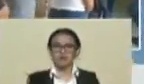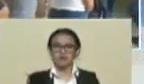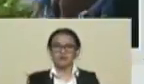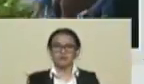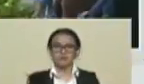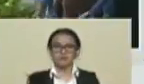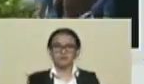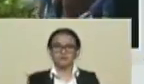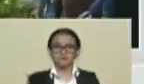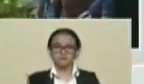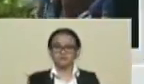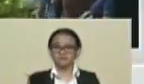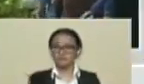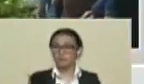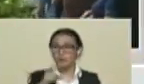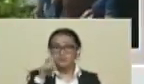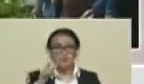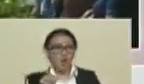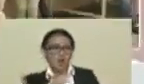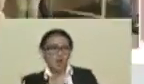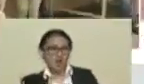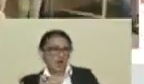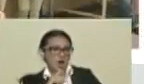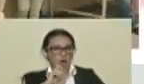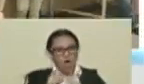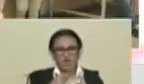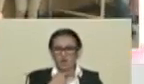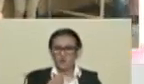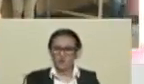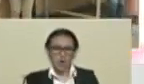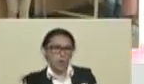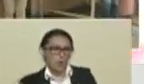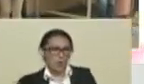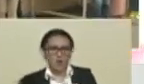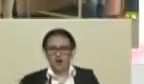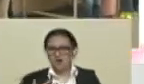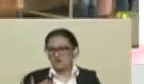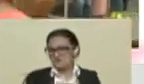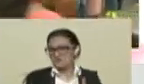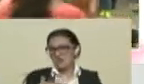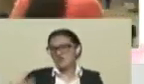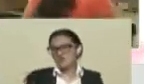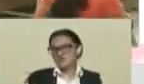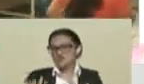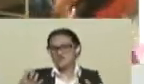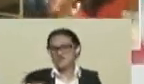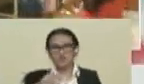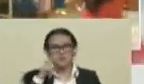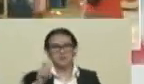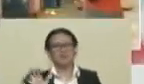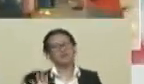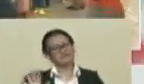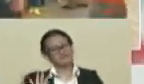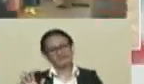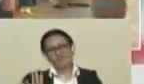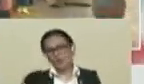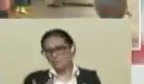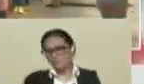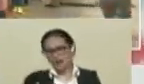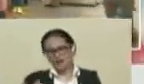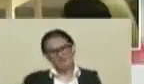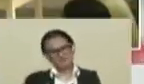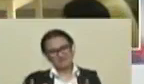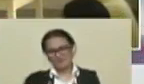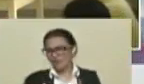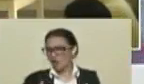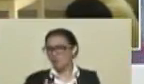quienes son promotores del odio, de la violencia, a quienes fueron capaces de quemar viva 29 personas, que dejen atrás el tiempo de la confrontación